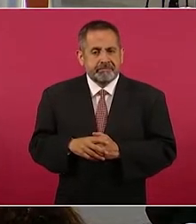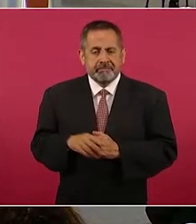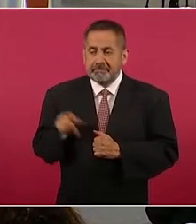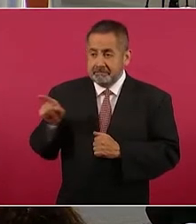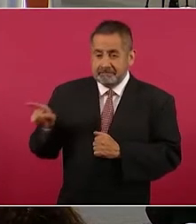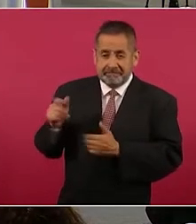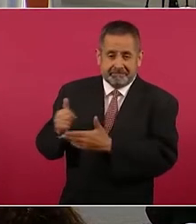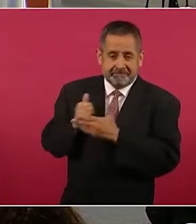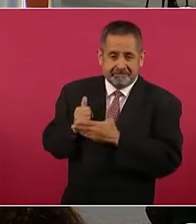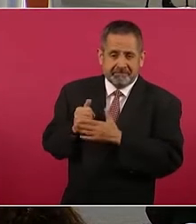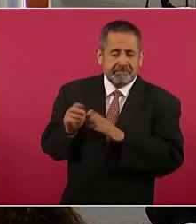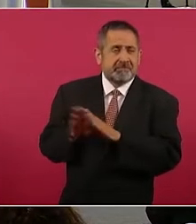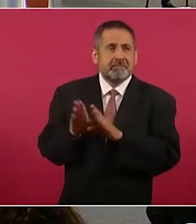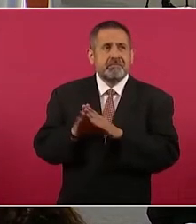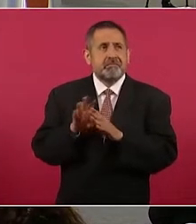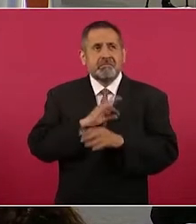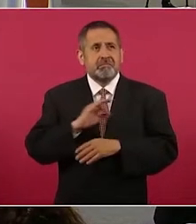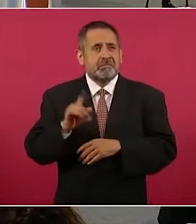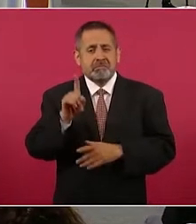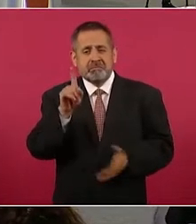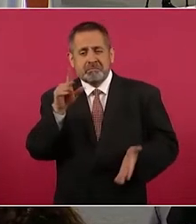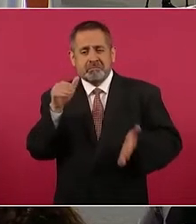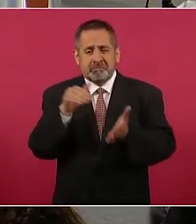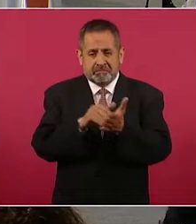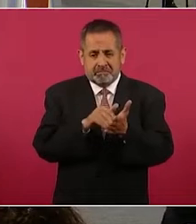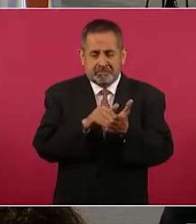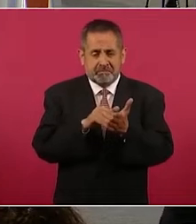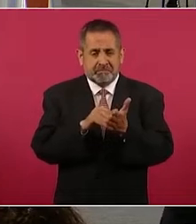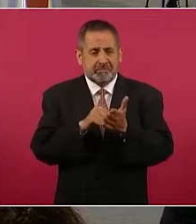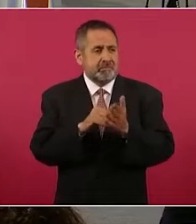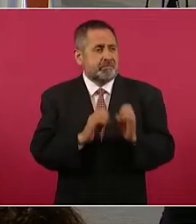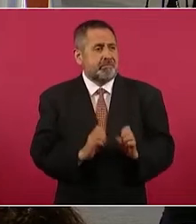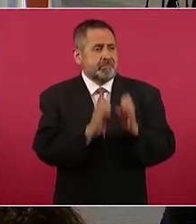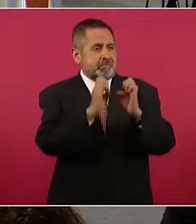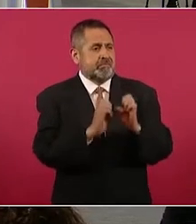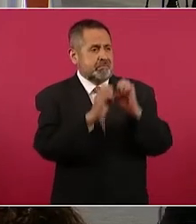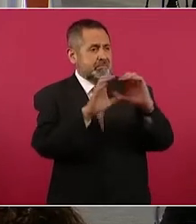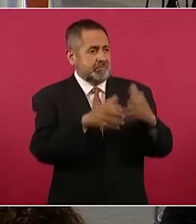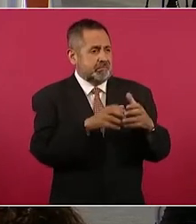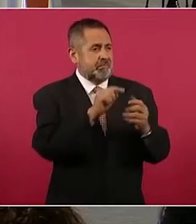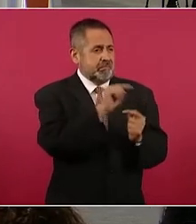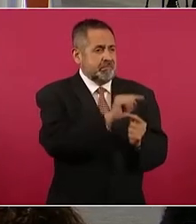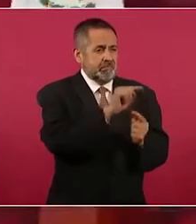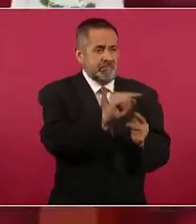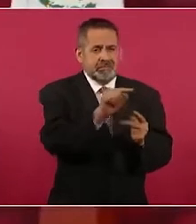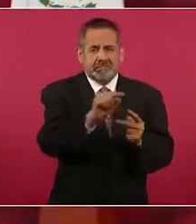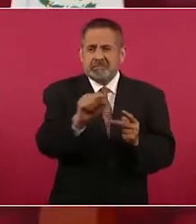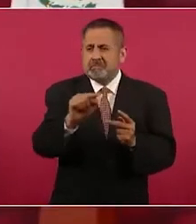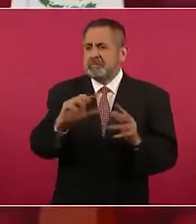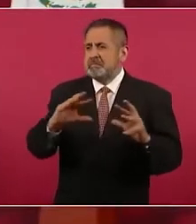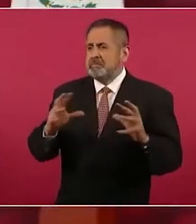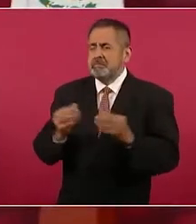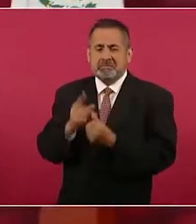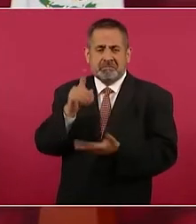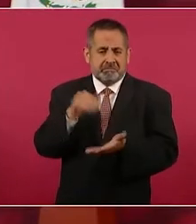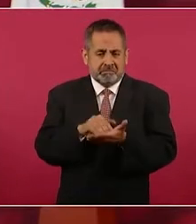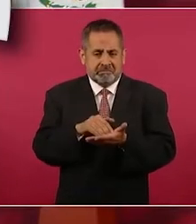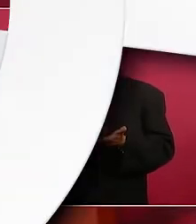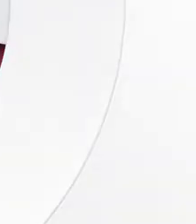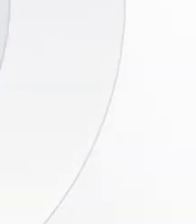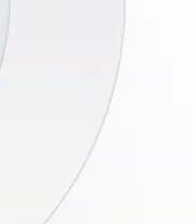como 1,000 unidades habitacionales en la ciudad.